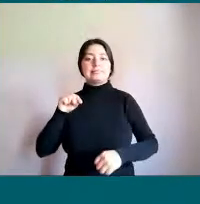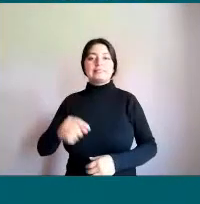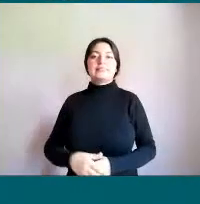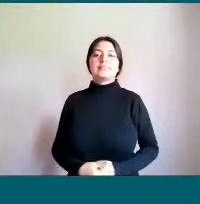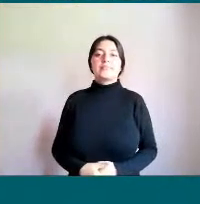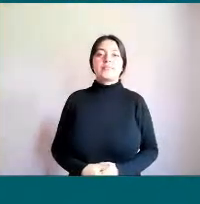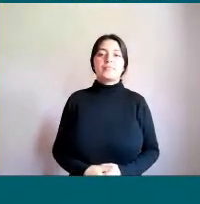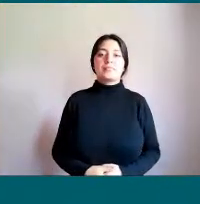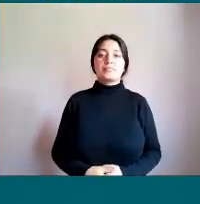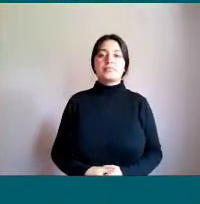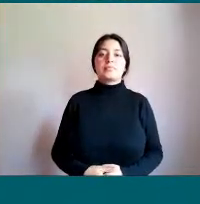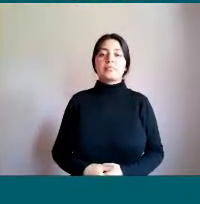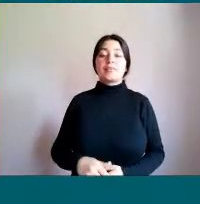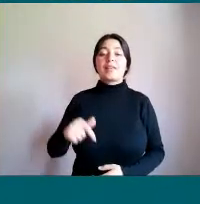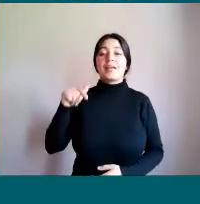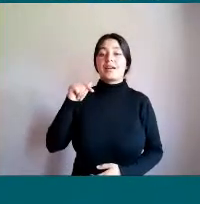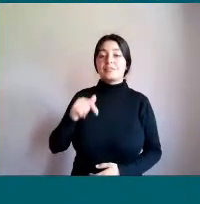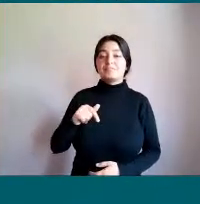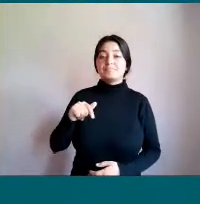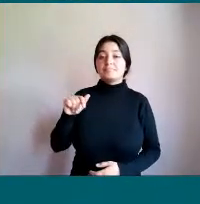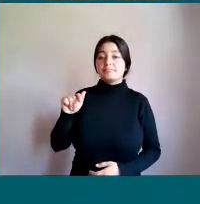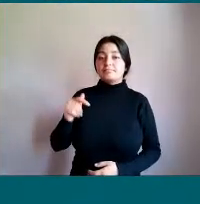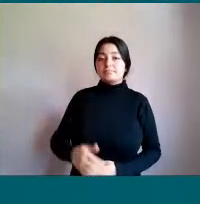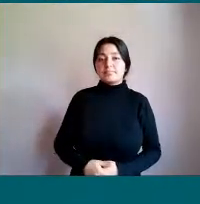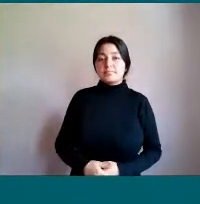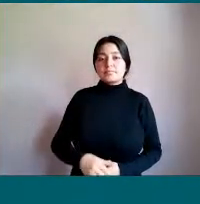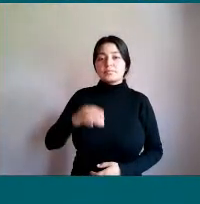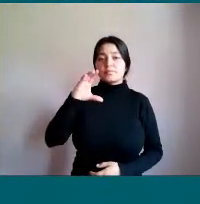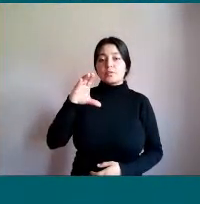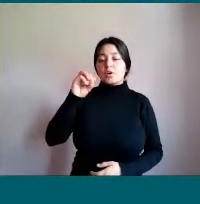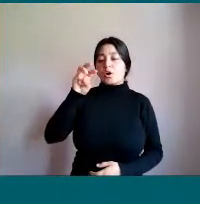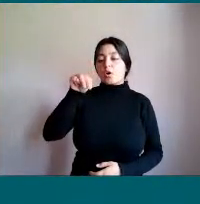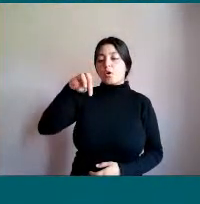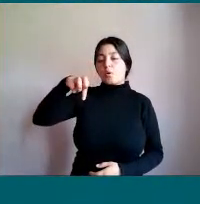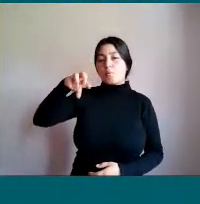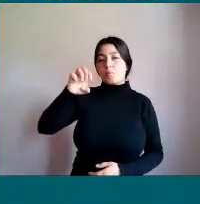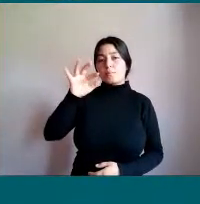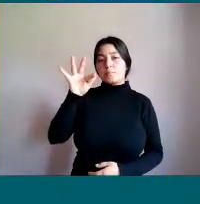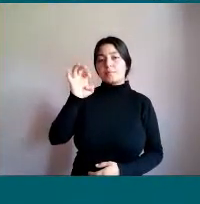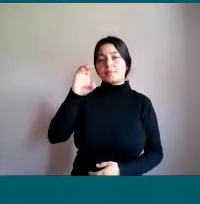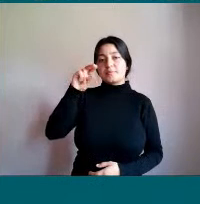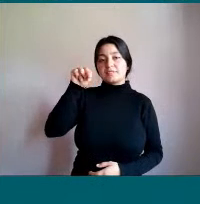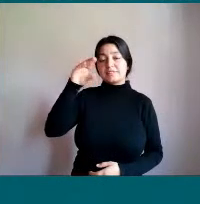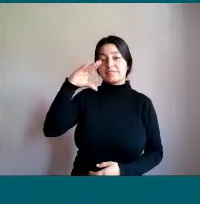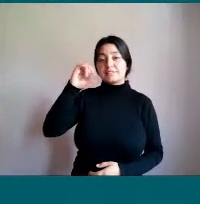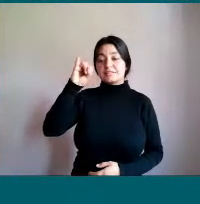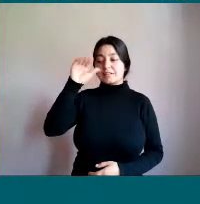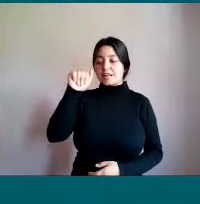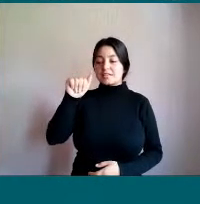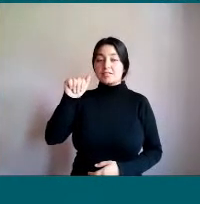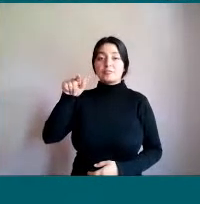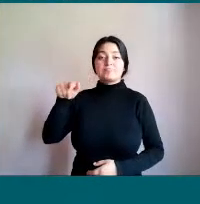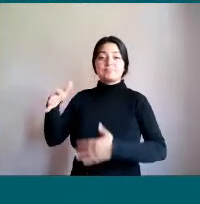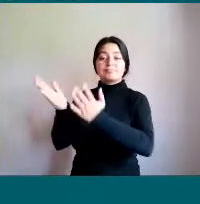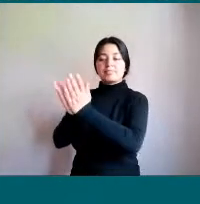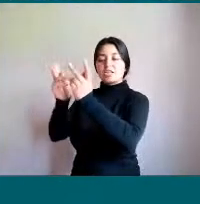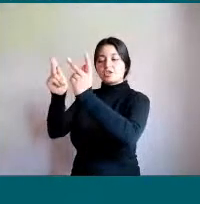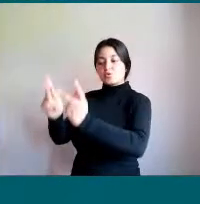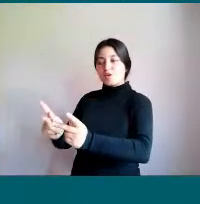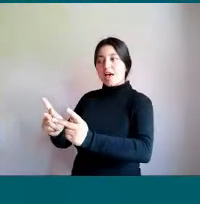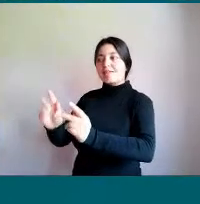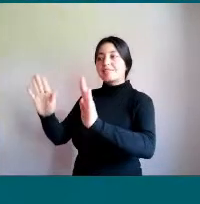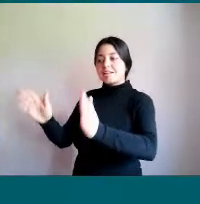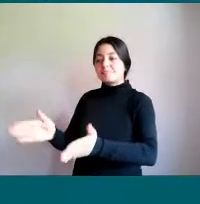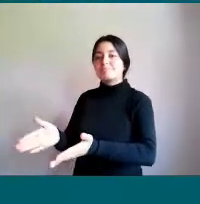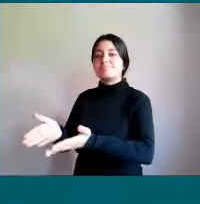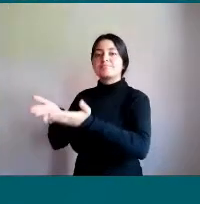una competencia y principalmente nos interesaría un producto socialmente relevante, algo que le permita al alumno mejorar la